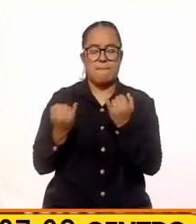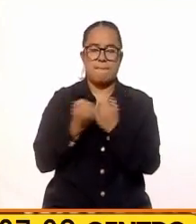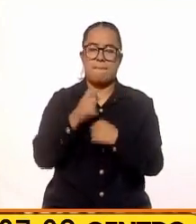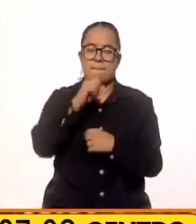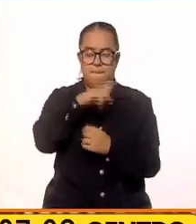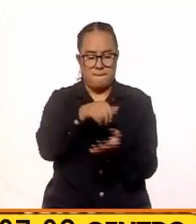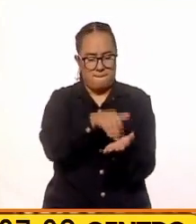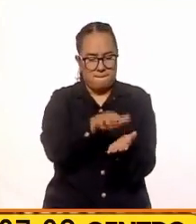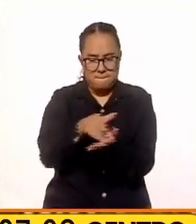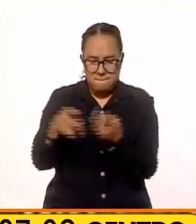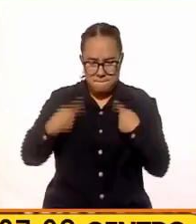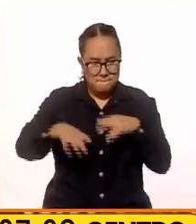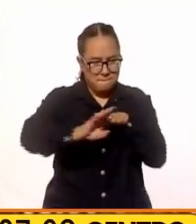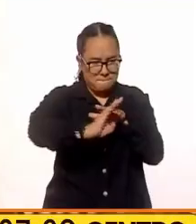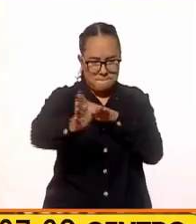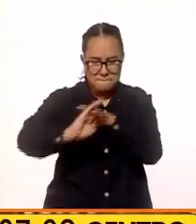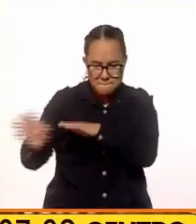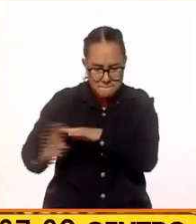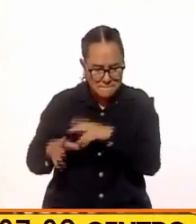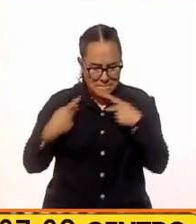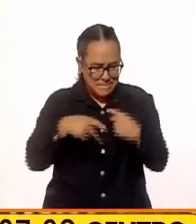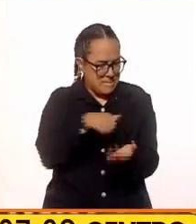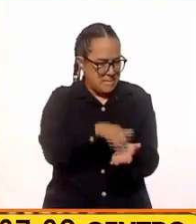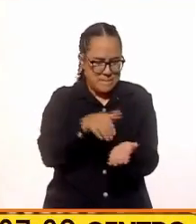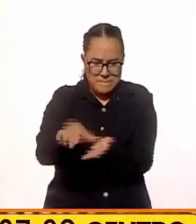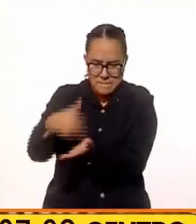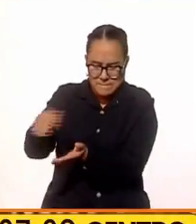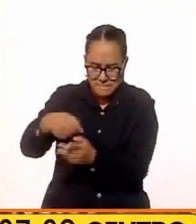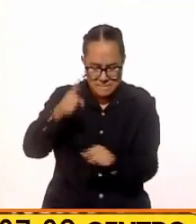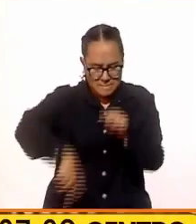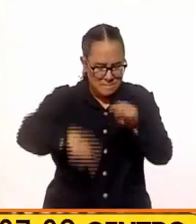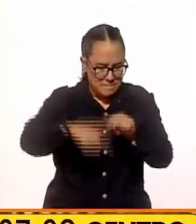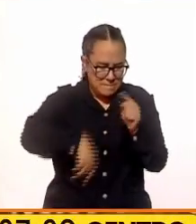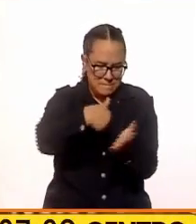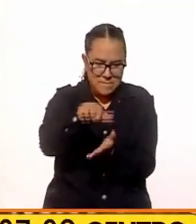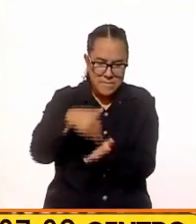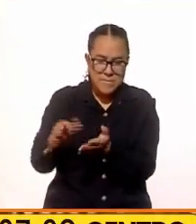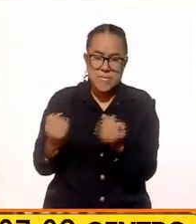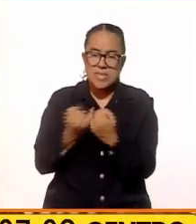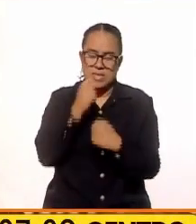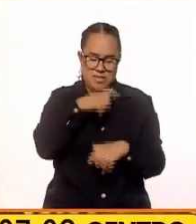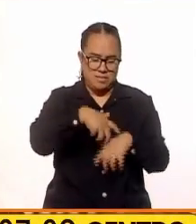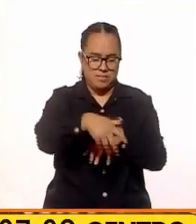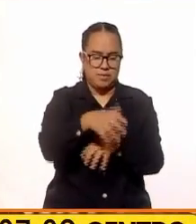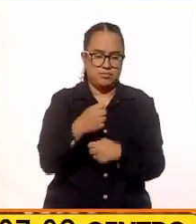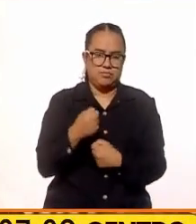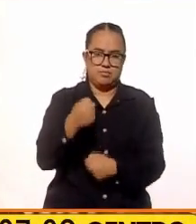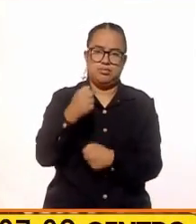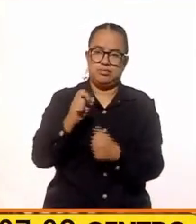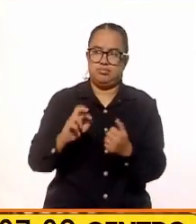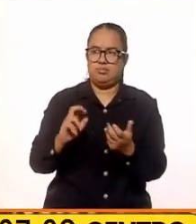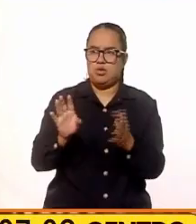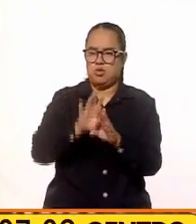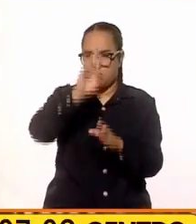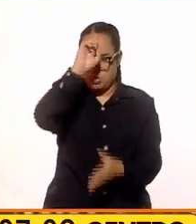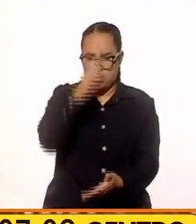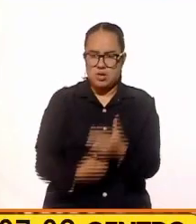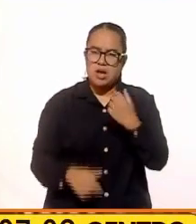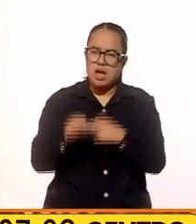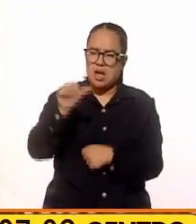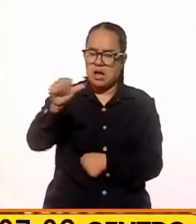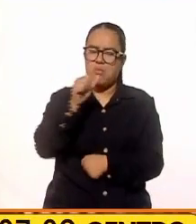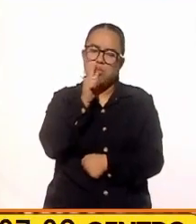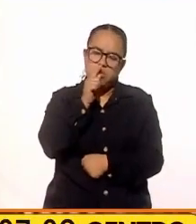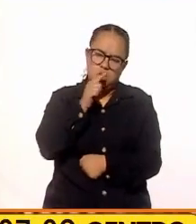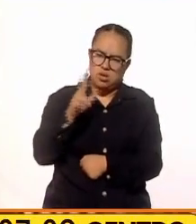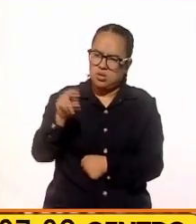deportaciones masivas contra los migrantes y las movilizaciones e incluso rebeliones en las calles contra la policía